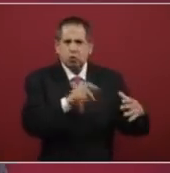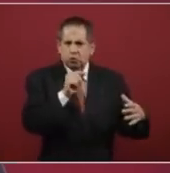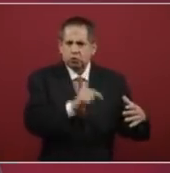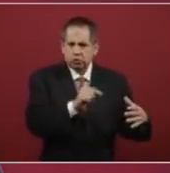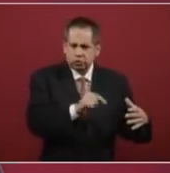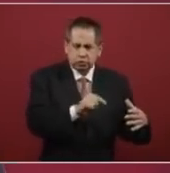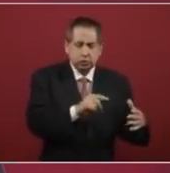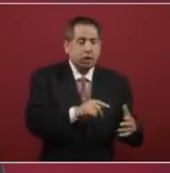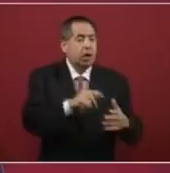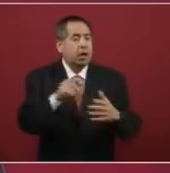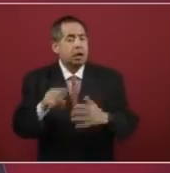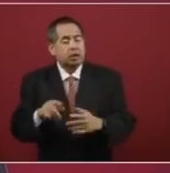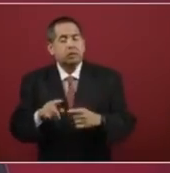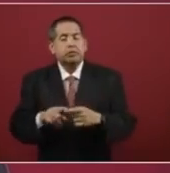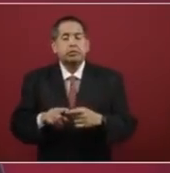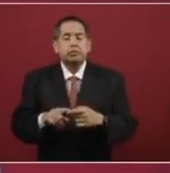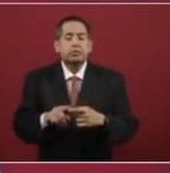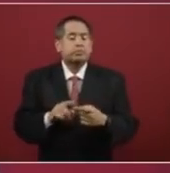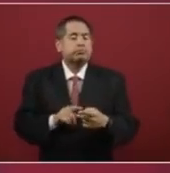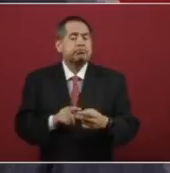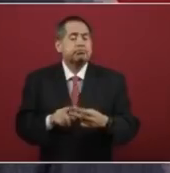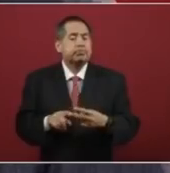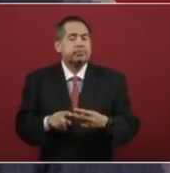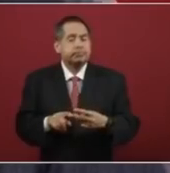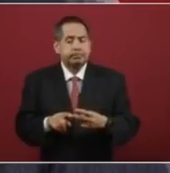la inversión